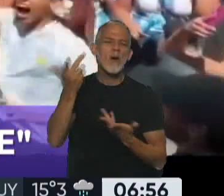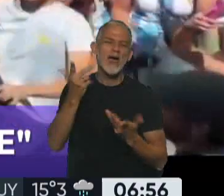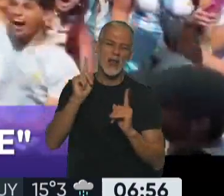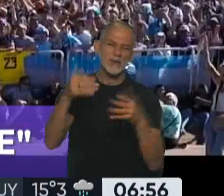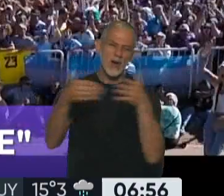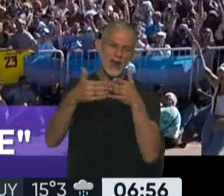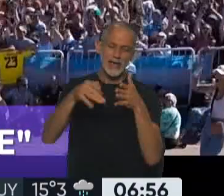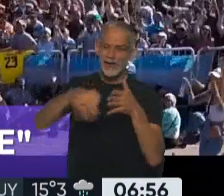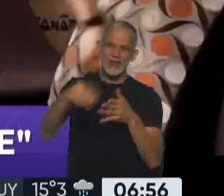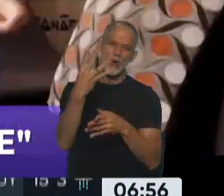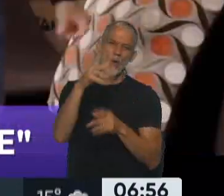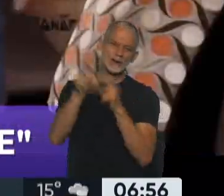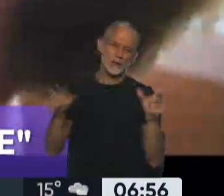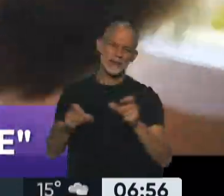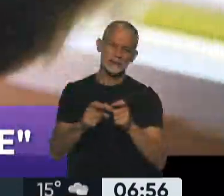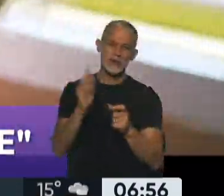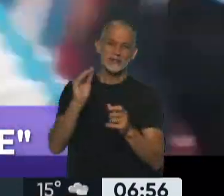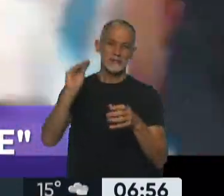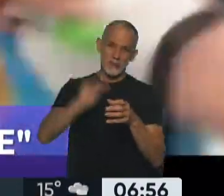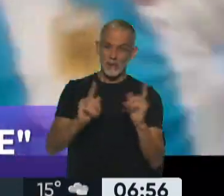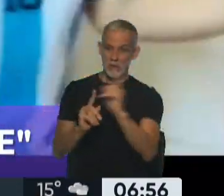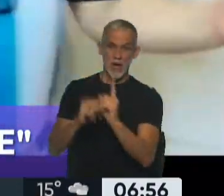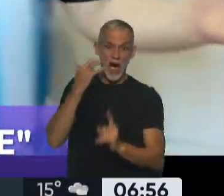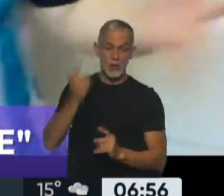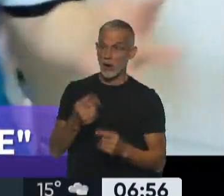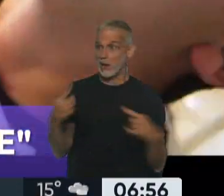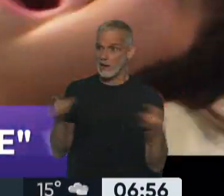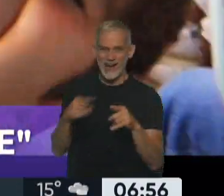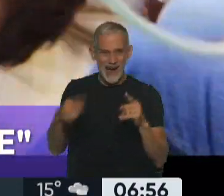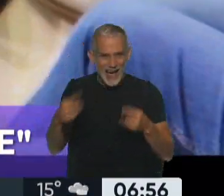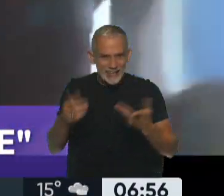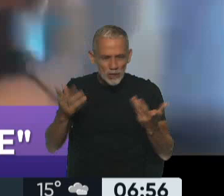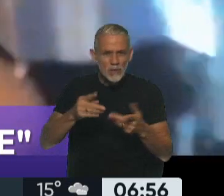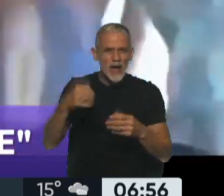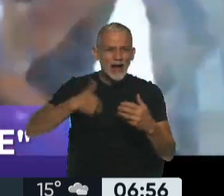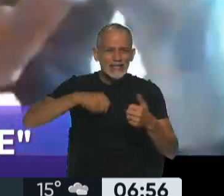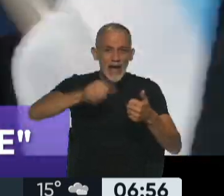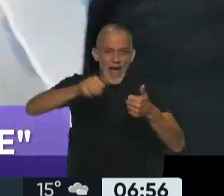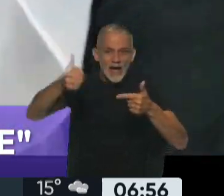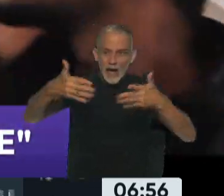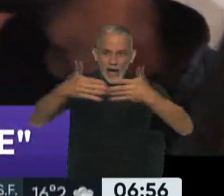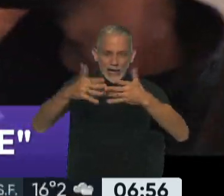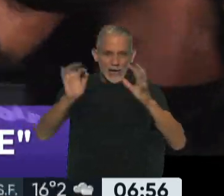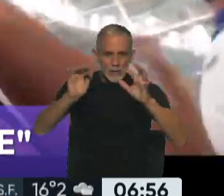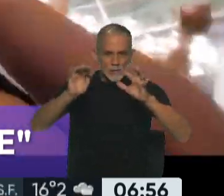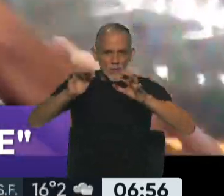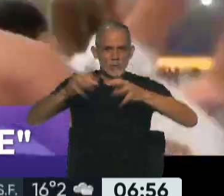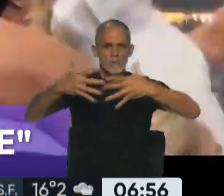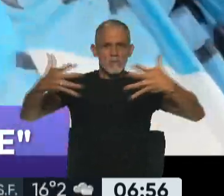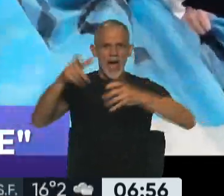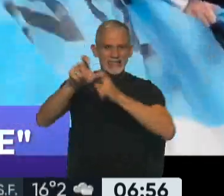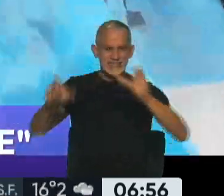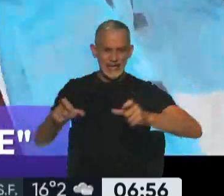esquina arrancaron cuatro personas más la abuela desprevenida y cómo a medida que iba ganando Argentina, esa esquina se fue poblando cada vez más y más de